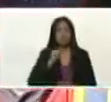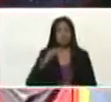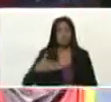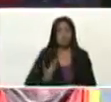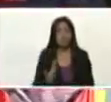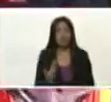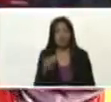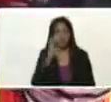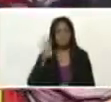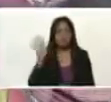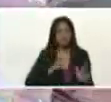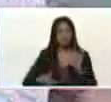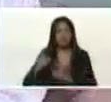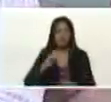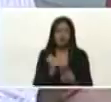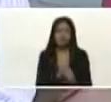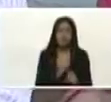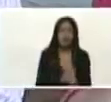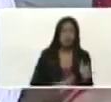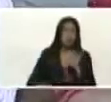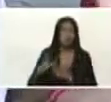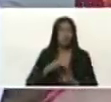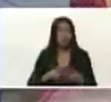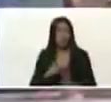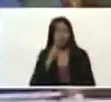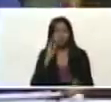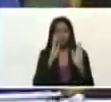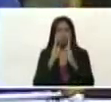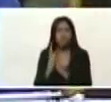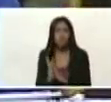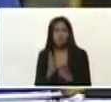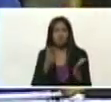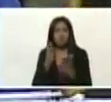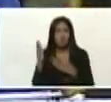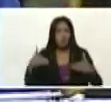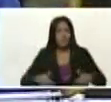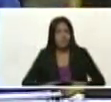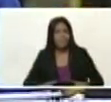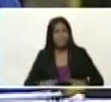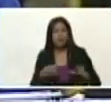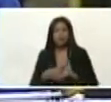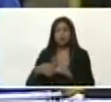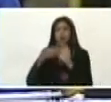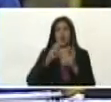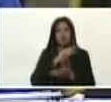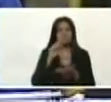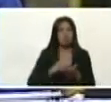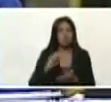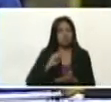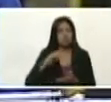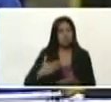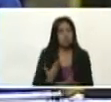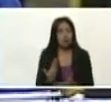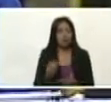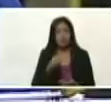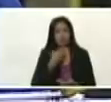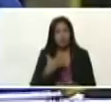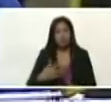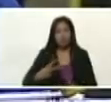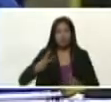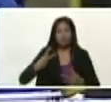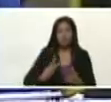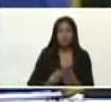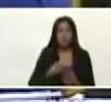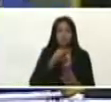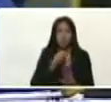amada. Con trabajo, con amor, con disciplina, con perseverancia, con unión nacional, sí se puede, con buena voluntad, con